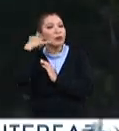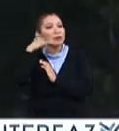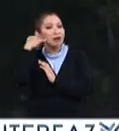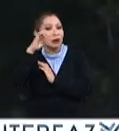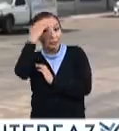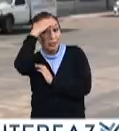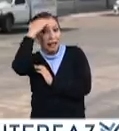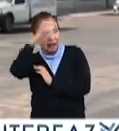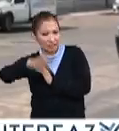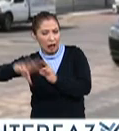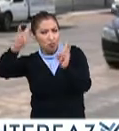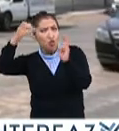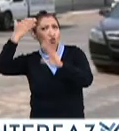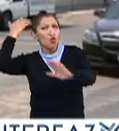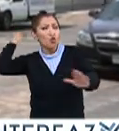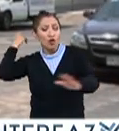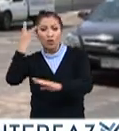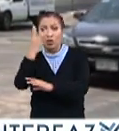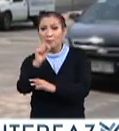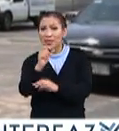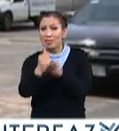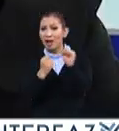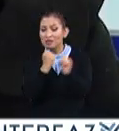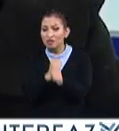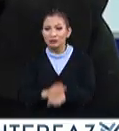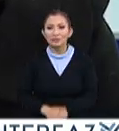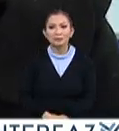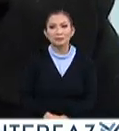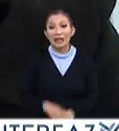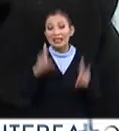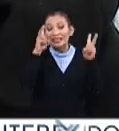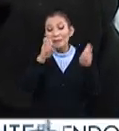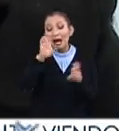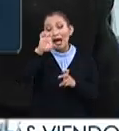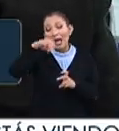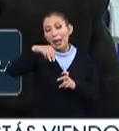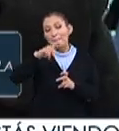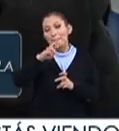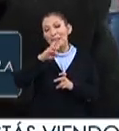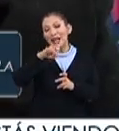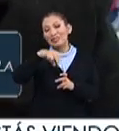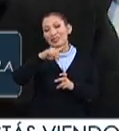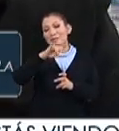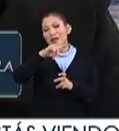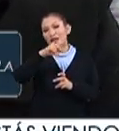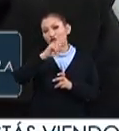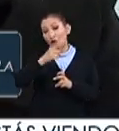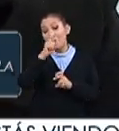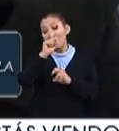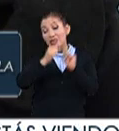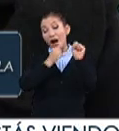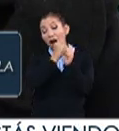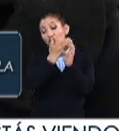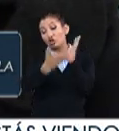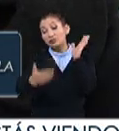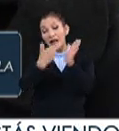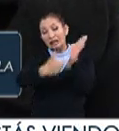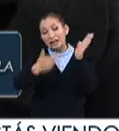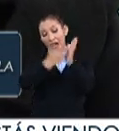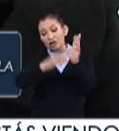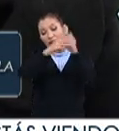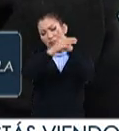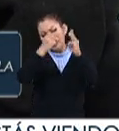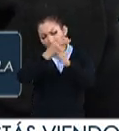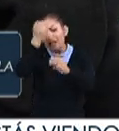con experiencia en el ramo desde hace más de 2 décadas. El tema de emprendimiento en la UADY lleva más de 20 años en talleres y